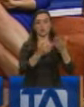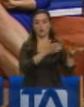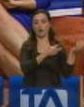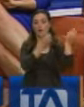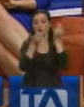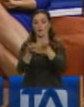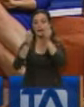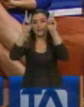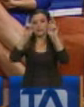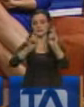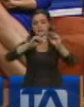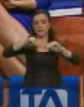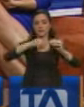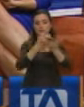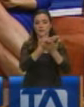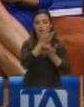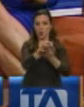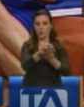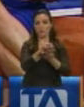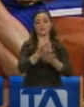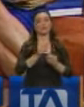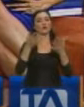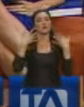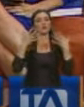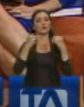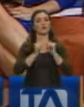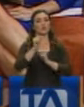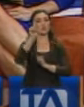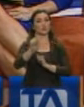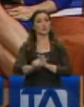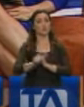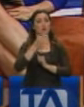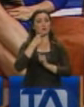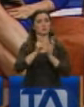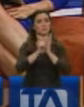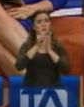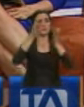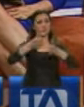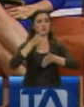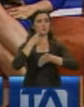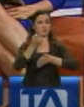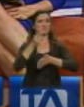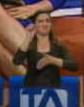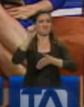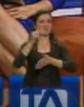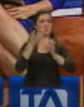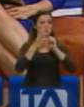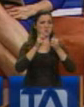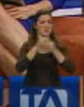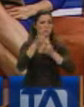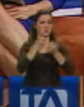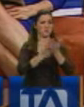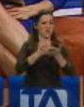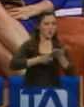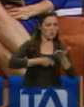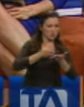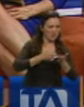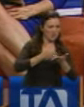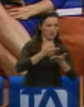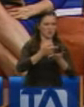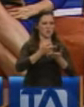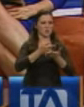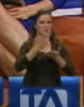Samanes. Su titular, Daniel Ortega, dijo que sí hubo desobediencia a la ley de contratación pública en la firma del contrato y que